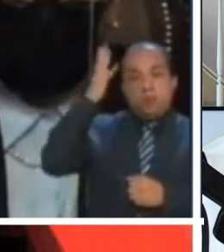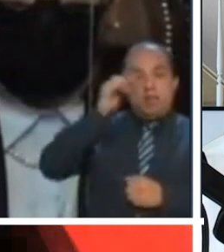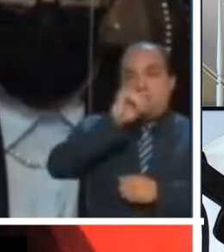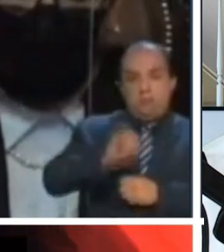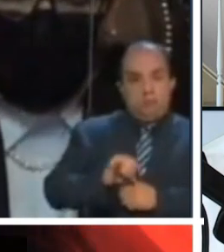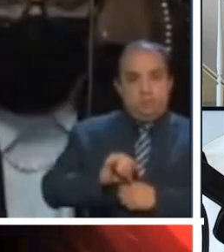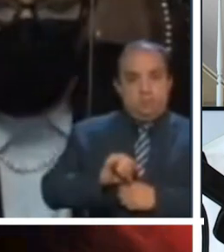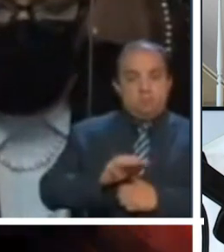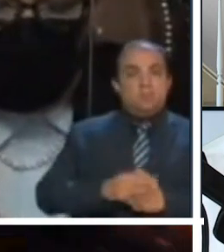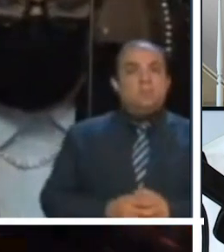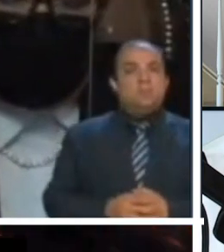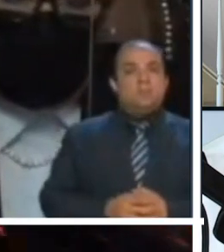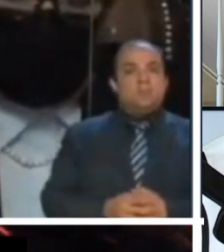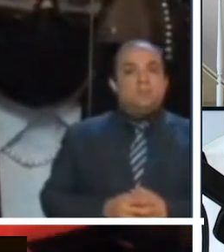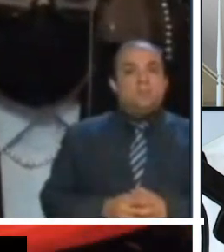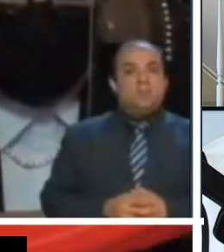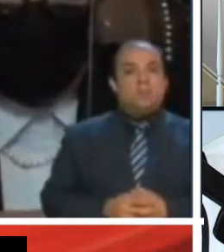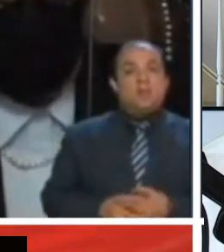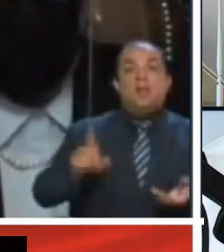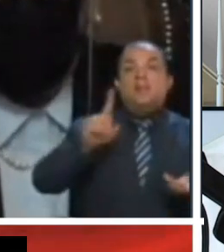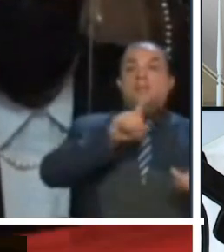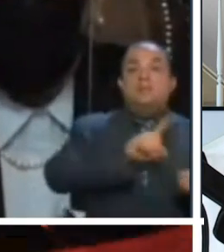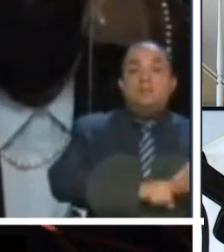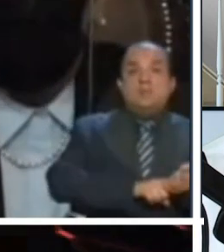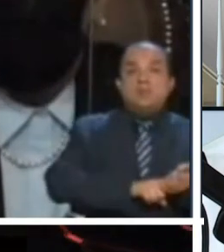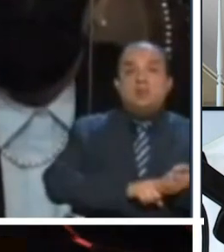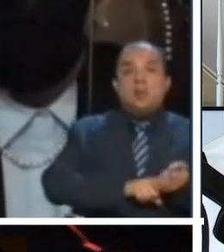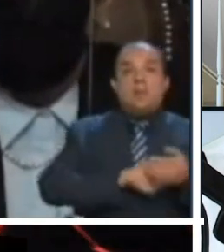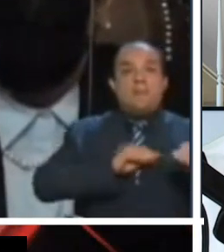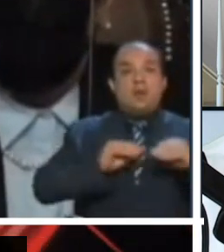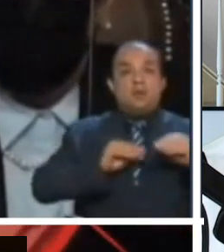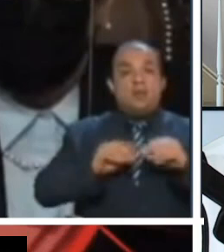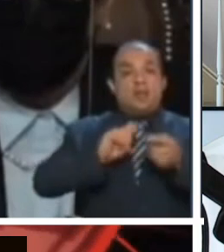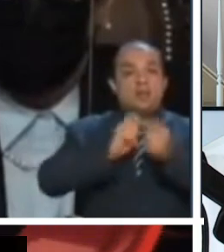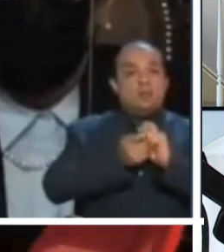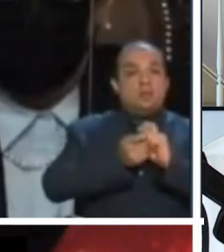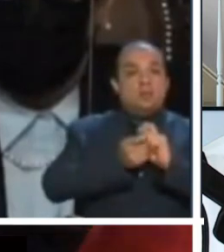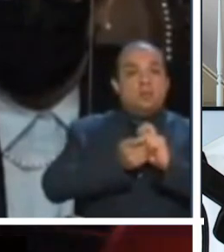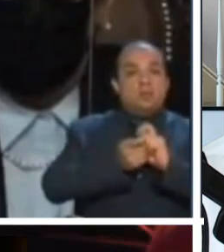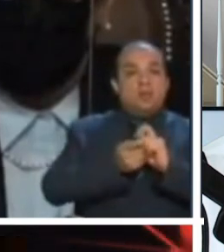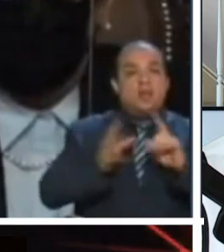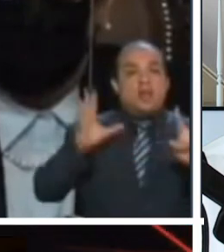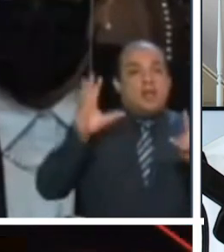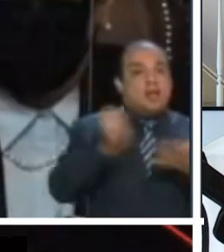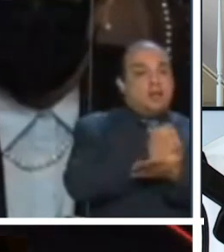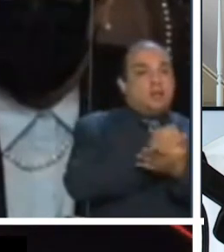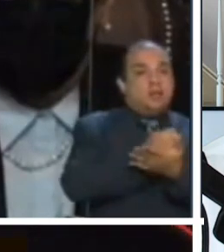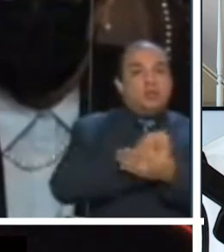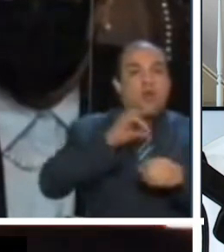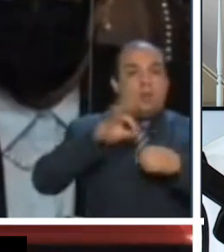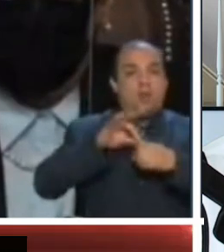jamás que formamos parte del movimiento de transformación que alcanzó el triunfo electoral